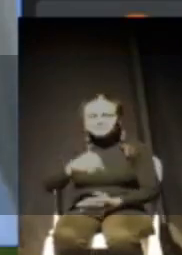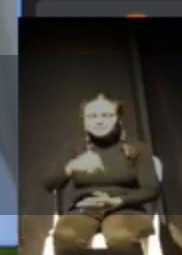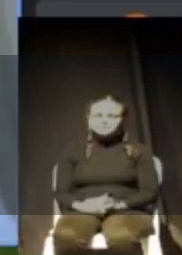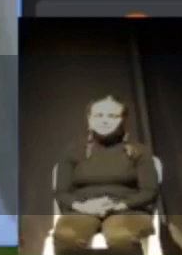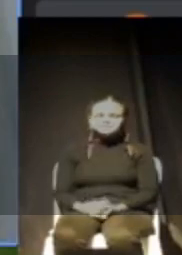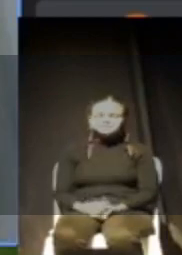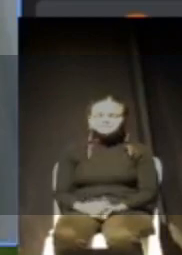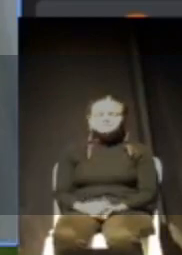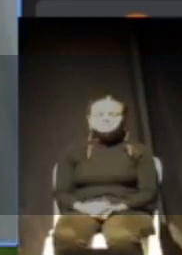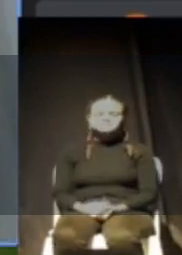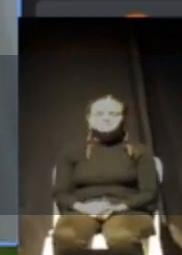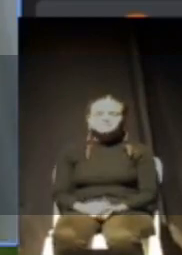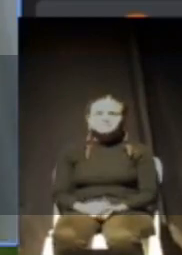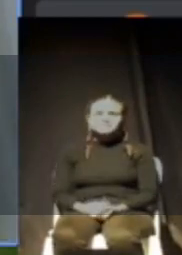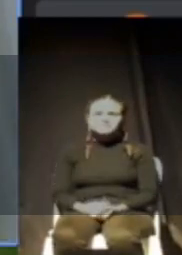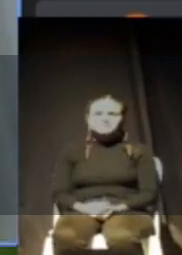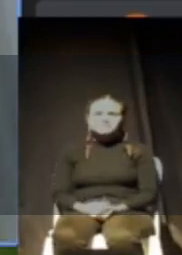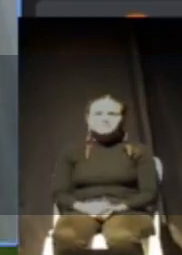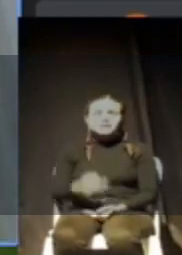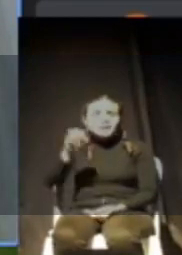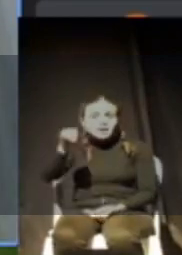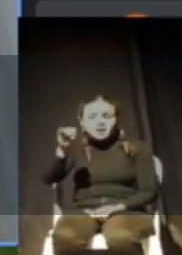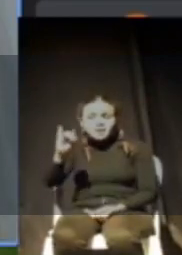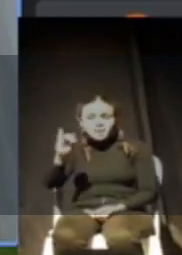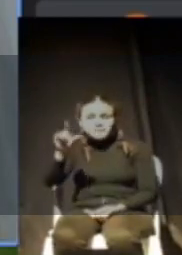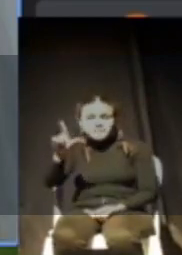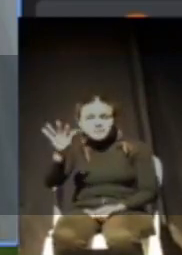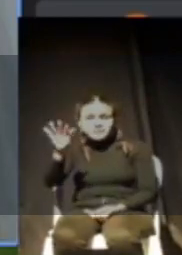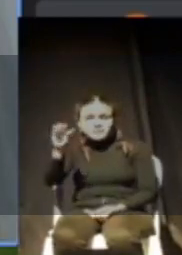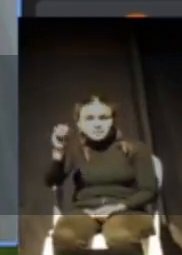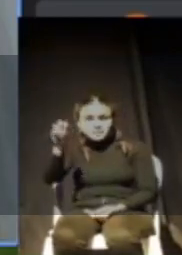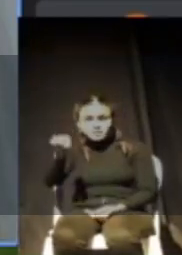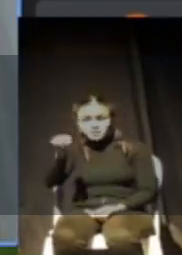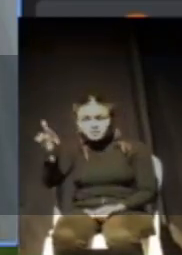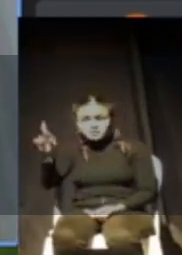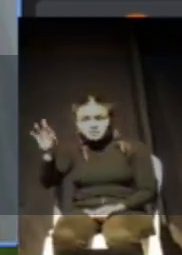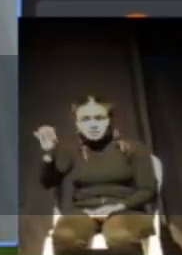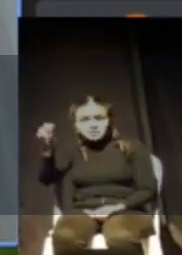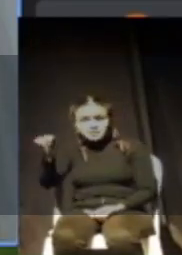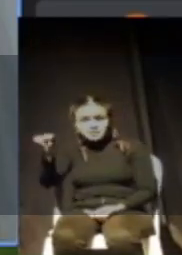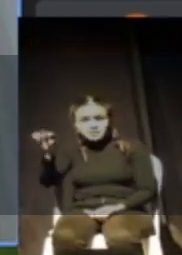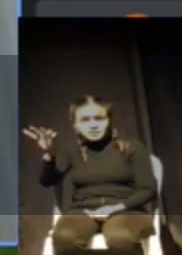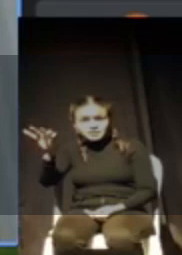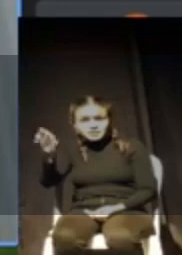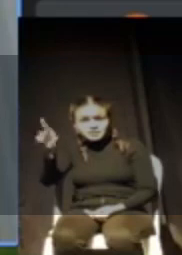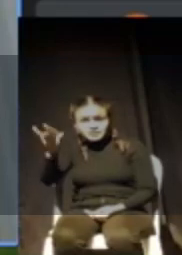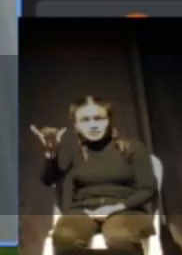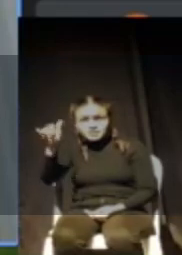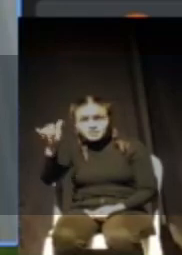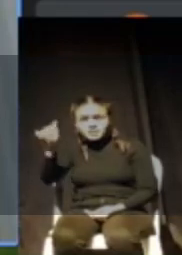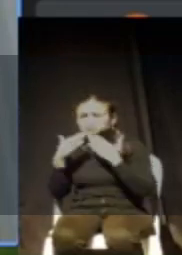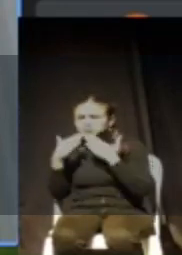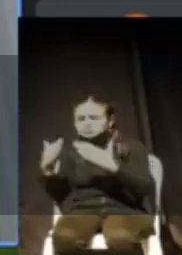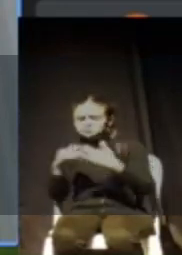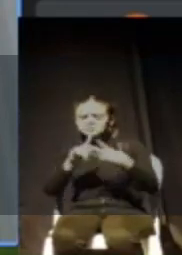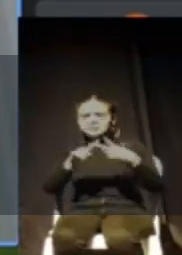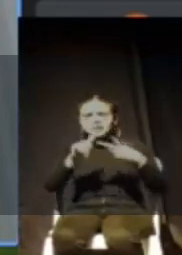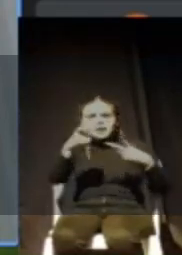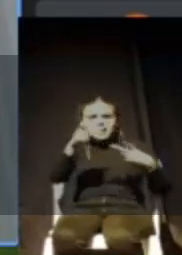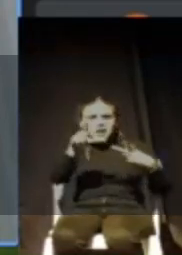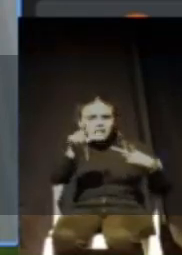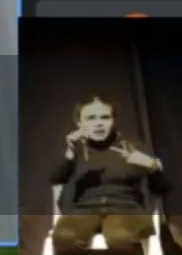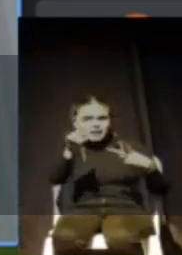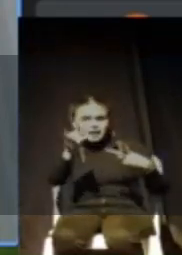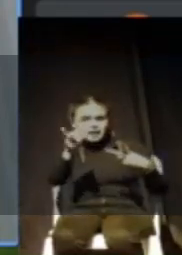Un saludo de gratitud para Milton Rentería Escobar del Centro de Investigaciones, a Gladys Marina